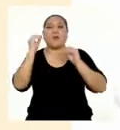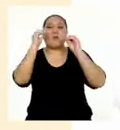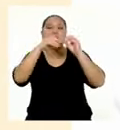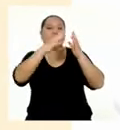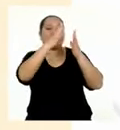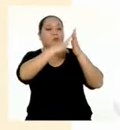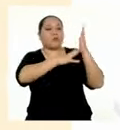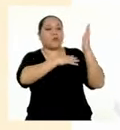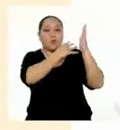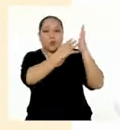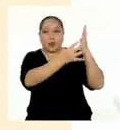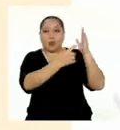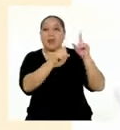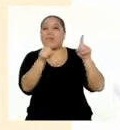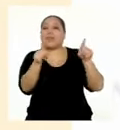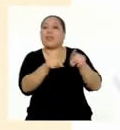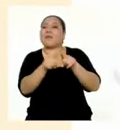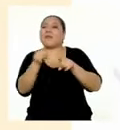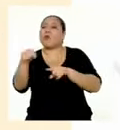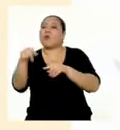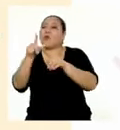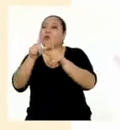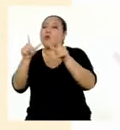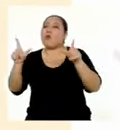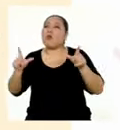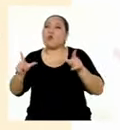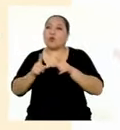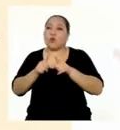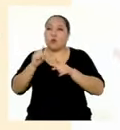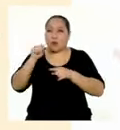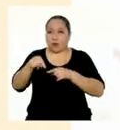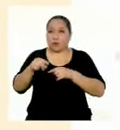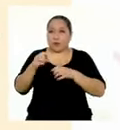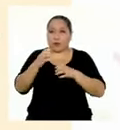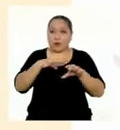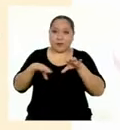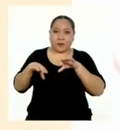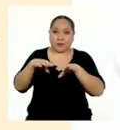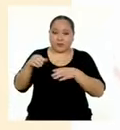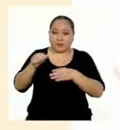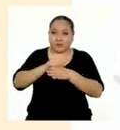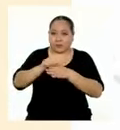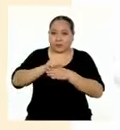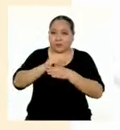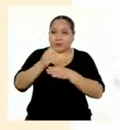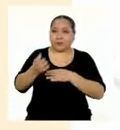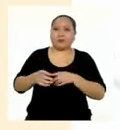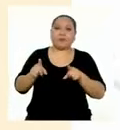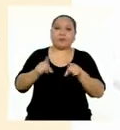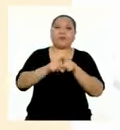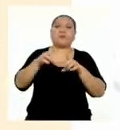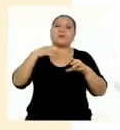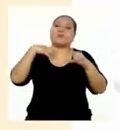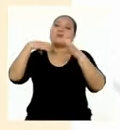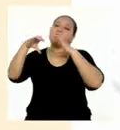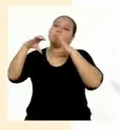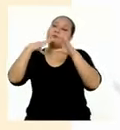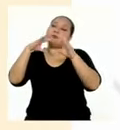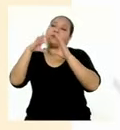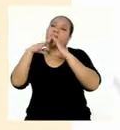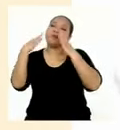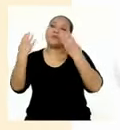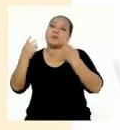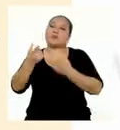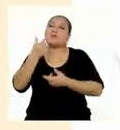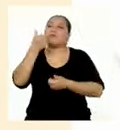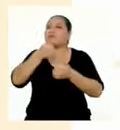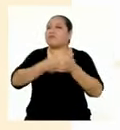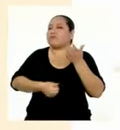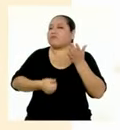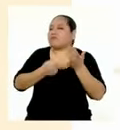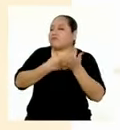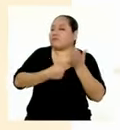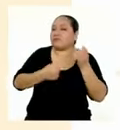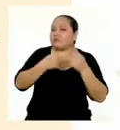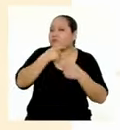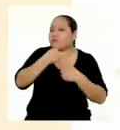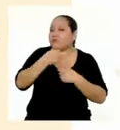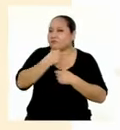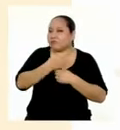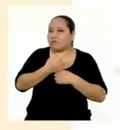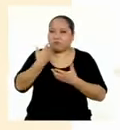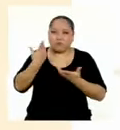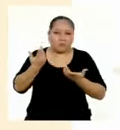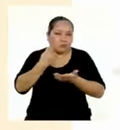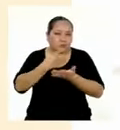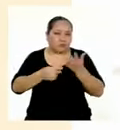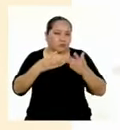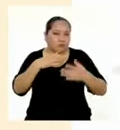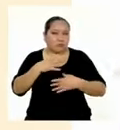además de un horario, un lugar para estas actividades. También podemos conversar en familia sobre nuestros gustos e intereses. Y